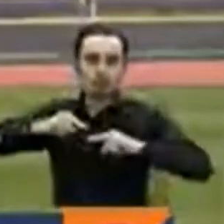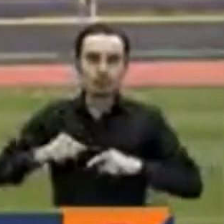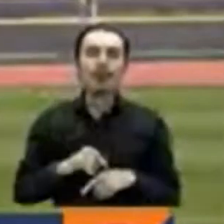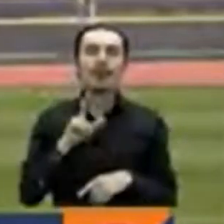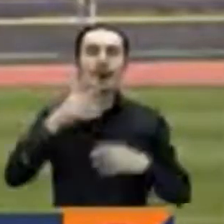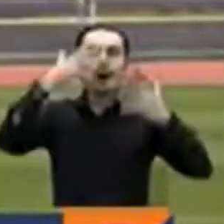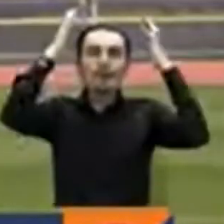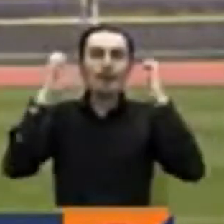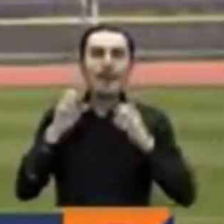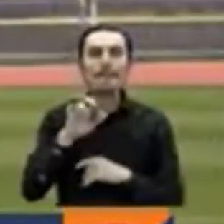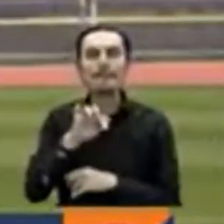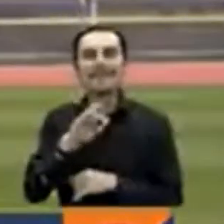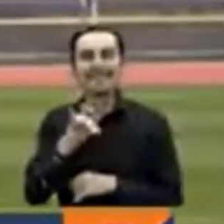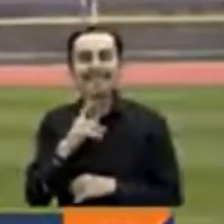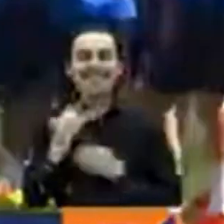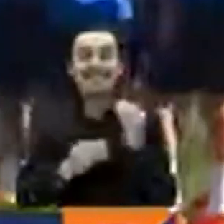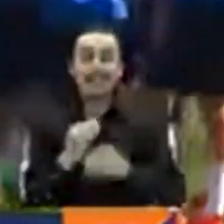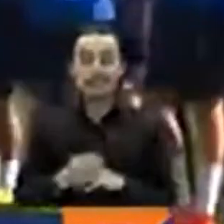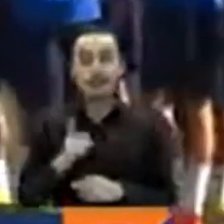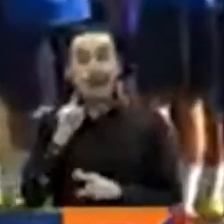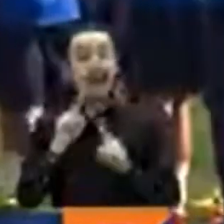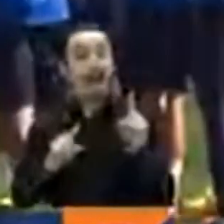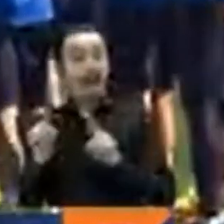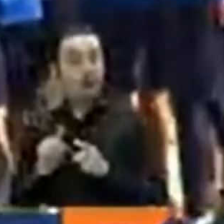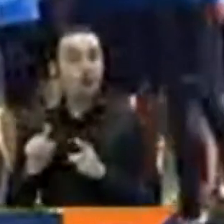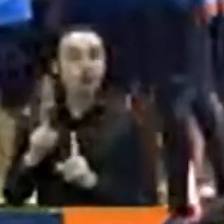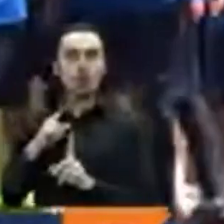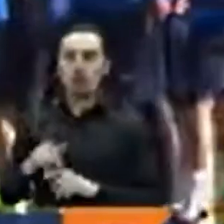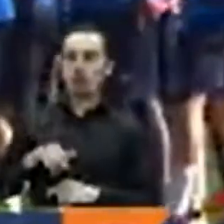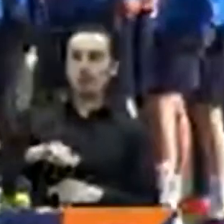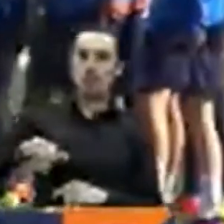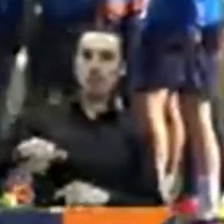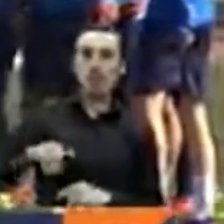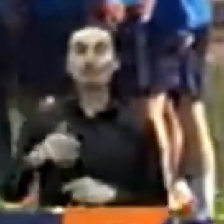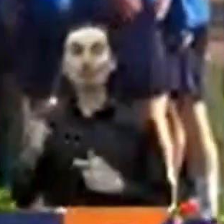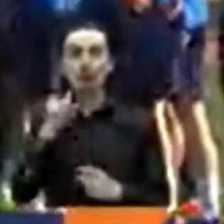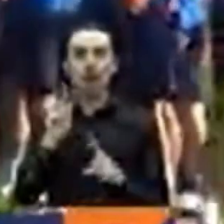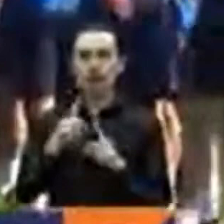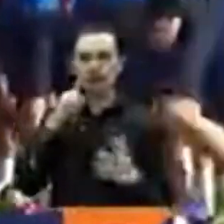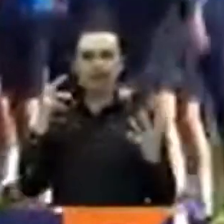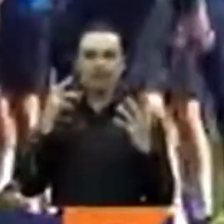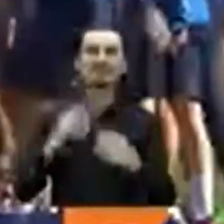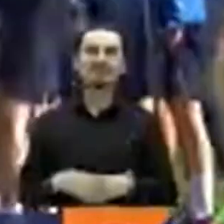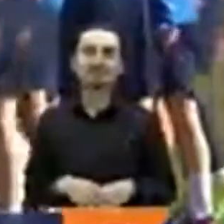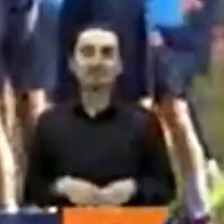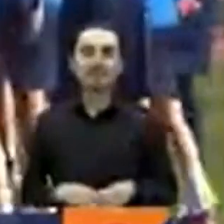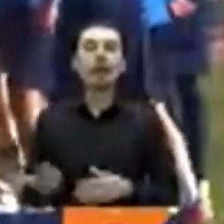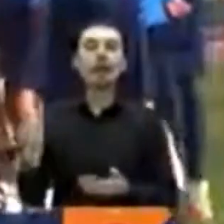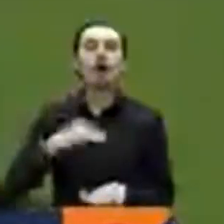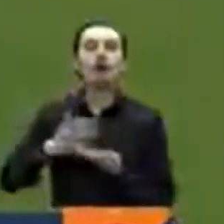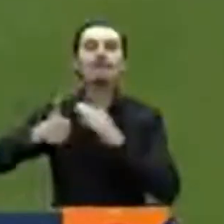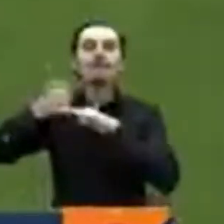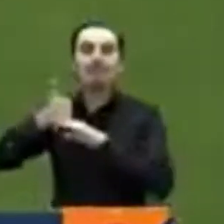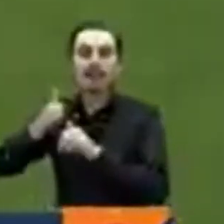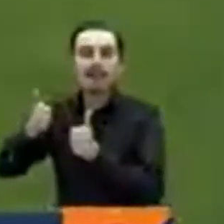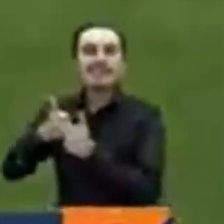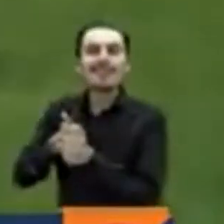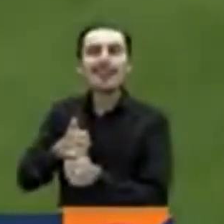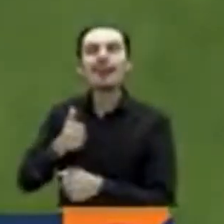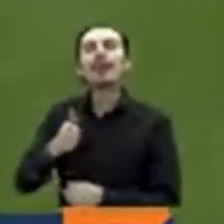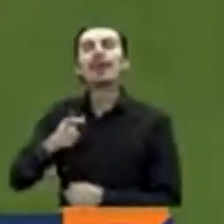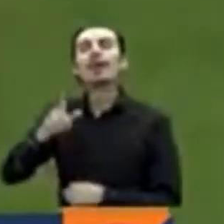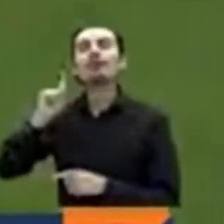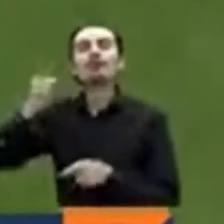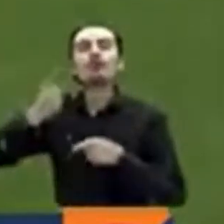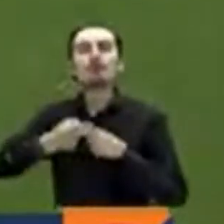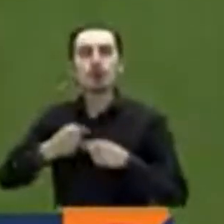Pibe Valderrama, en la que le tocó en partes nobles al colombiano para desconcentrarlo. Michel volvería a dirigir al Olympiacos, su club que